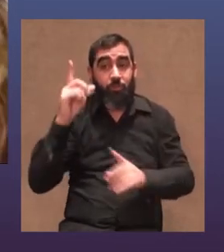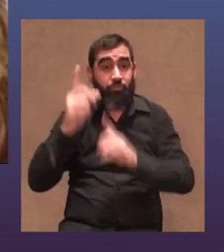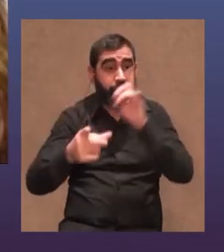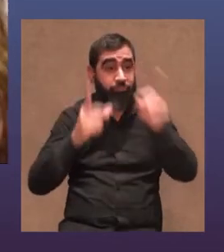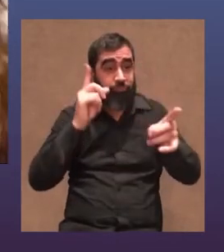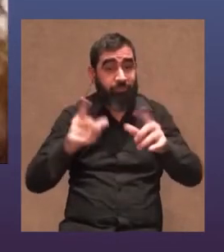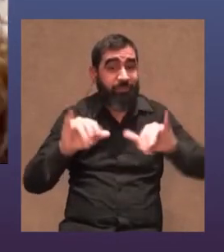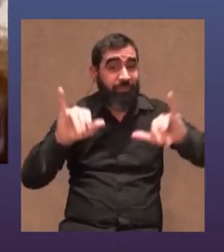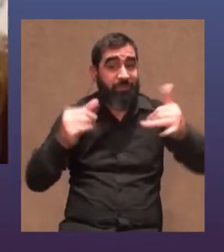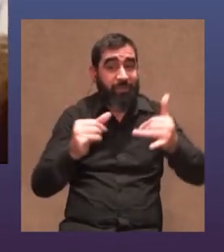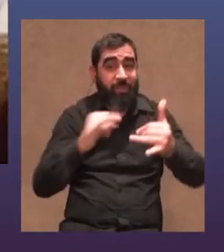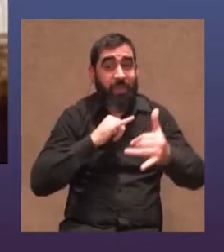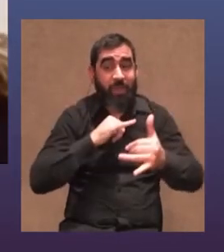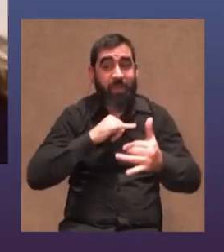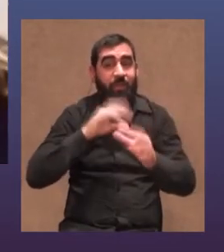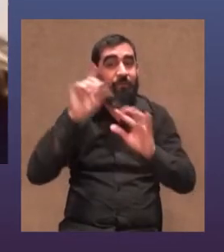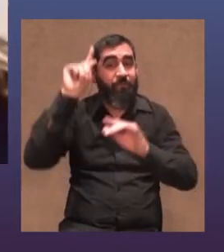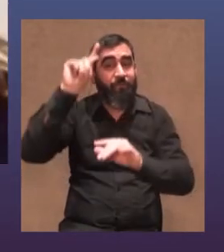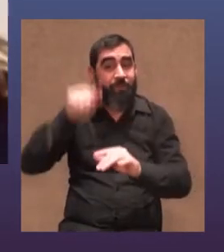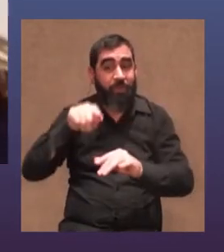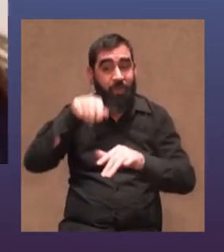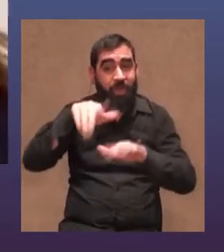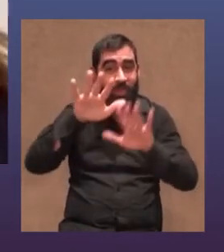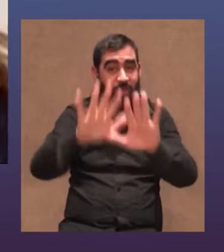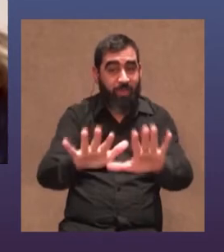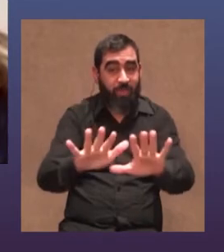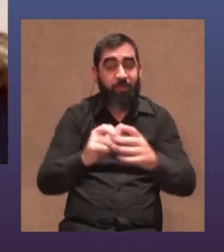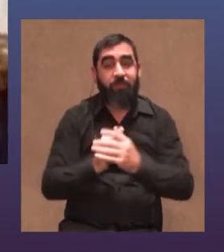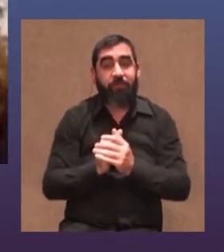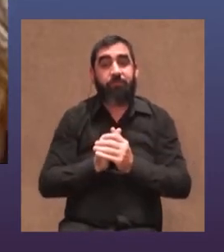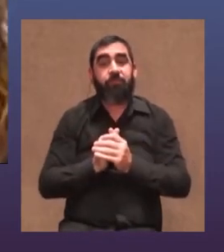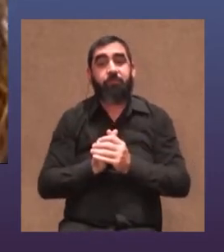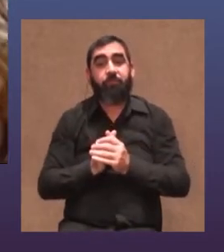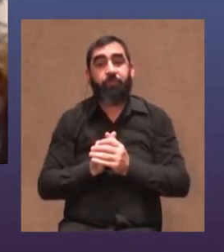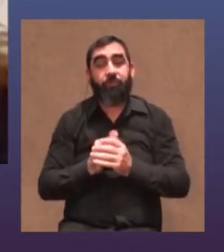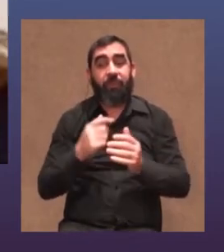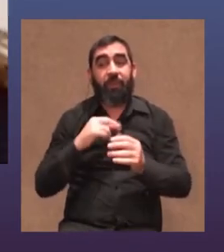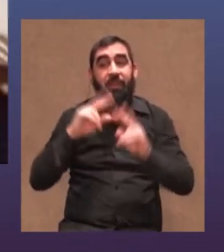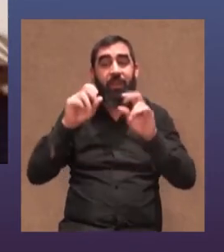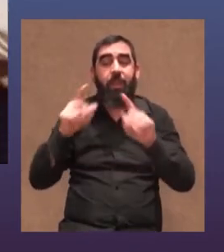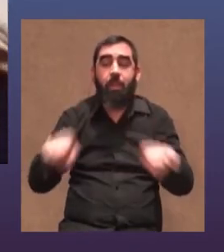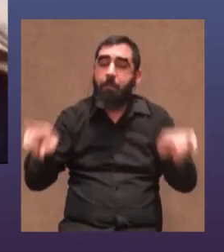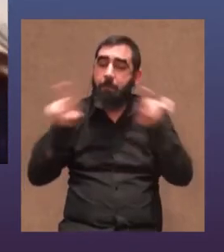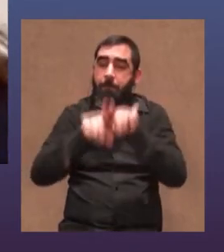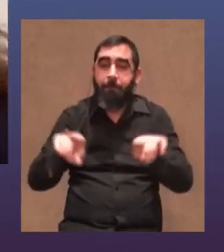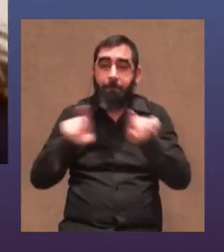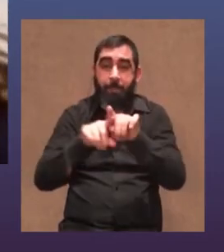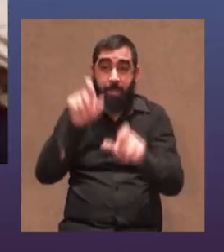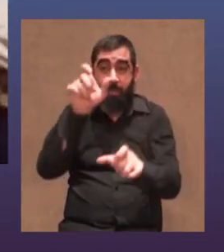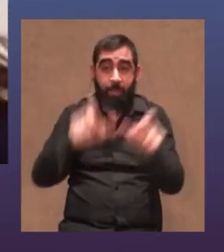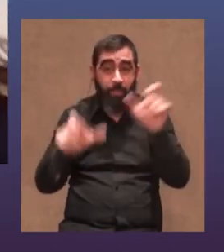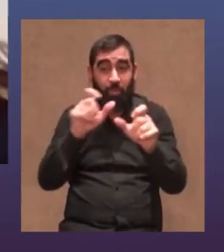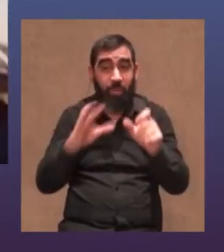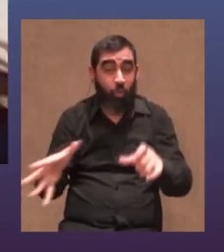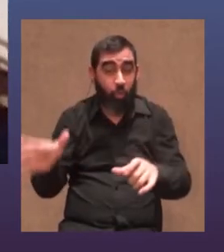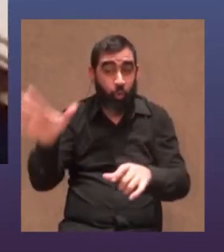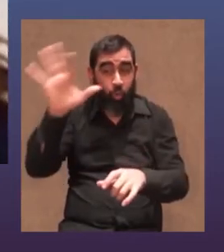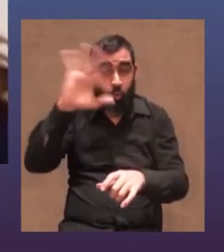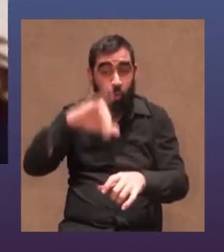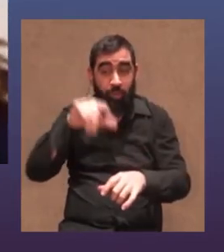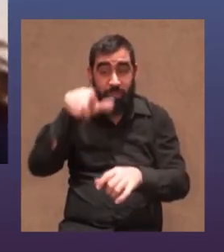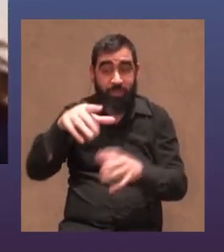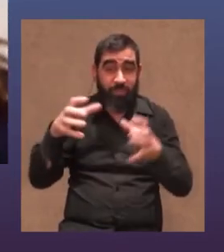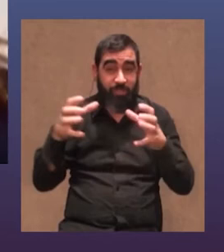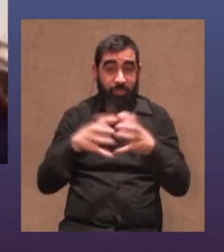ocupan un puesto estable, donde relacionarse con las mismas personas, es un microclima la orquesta